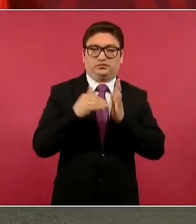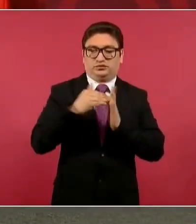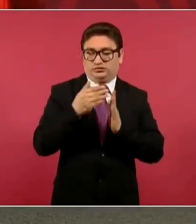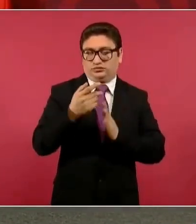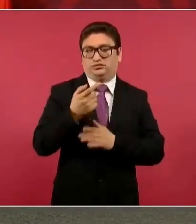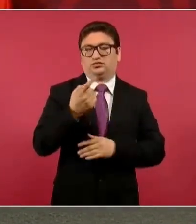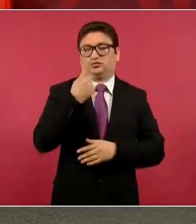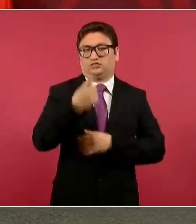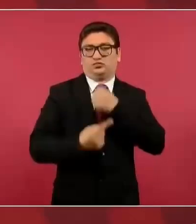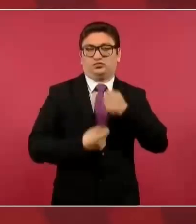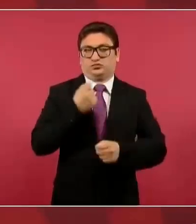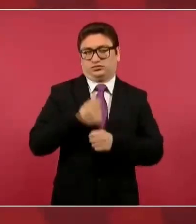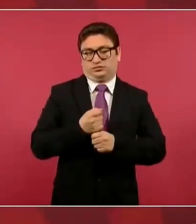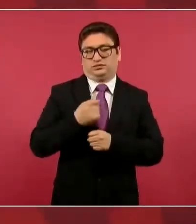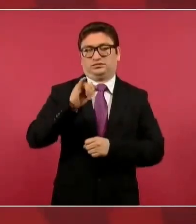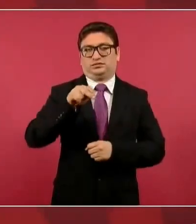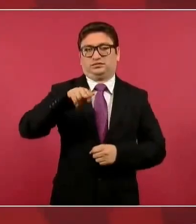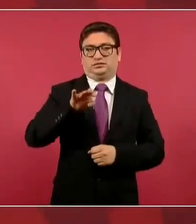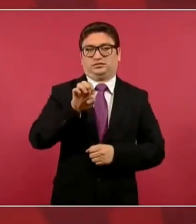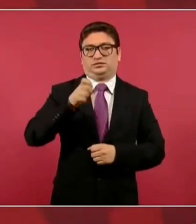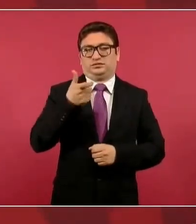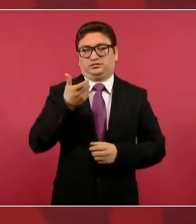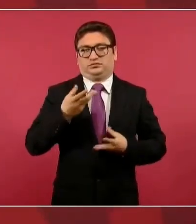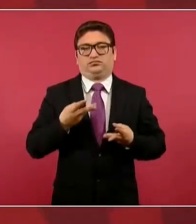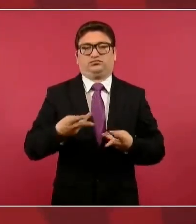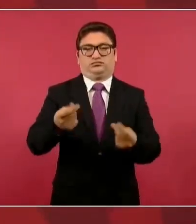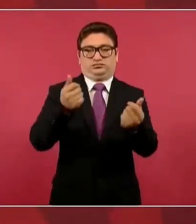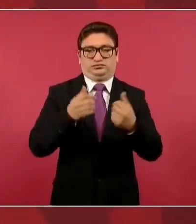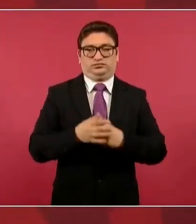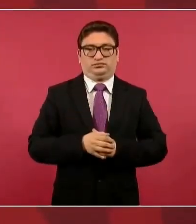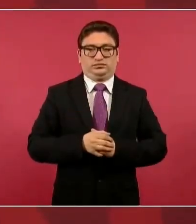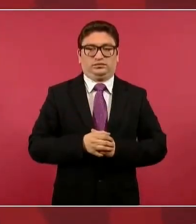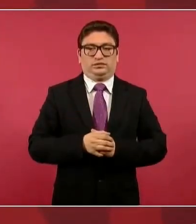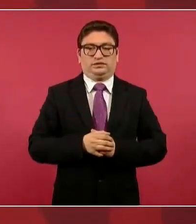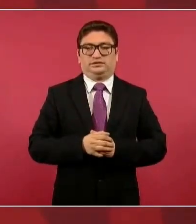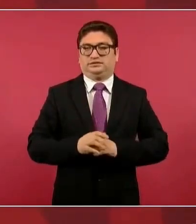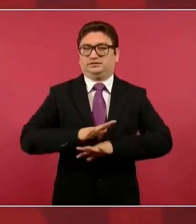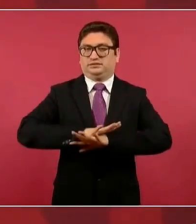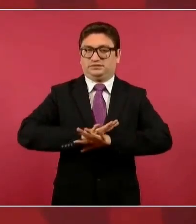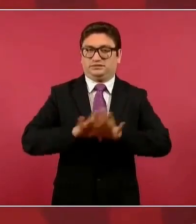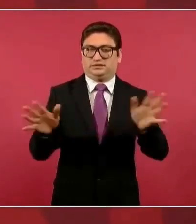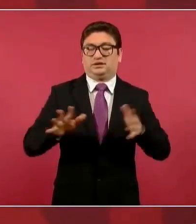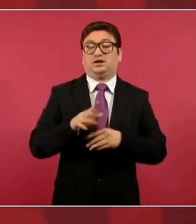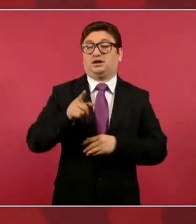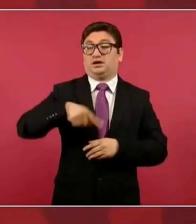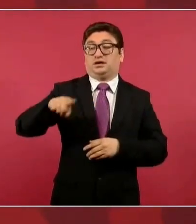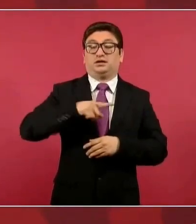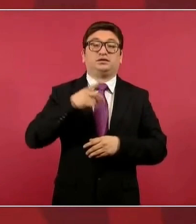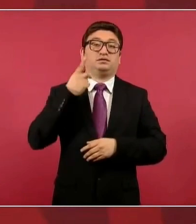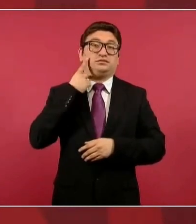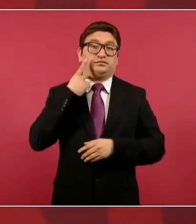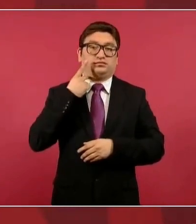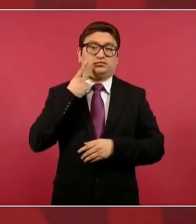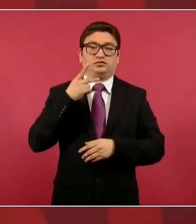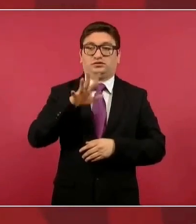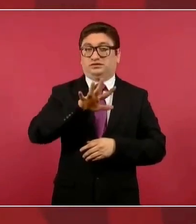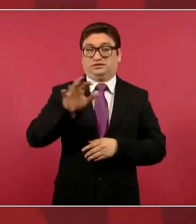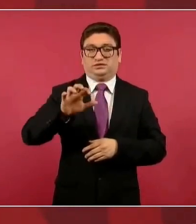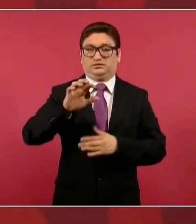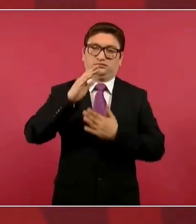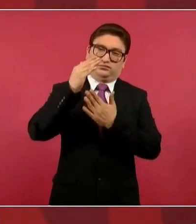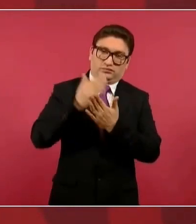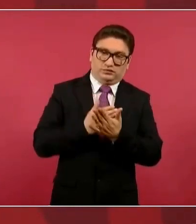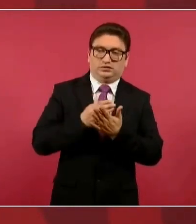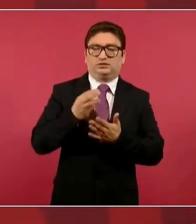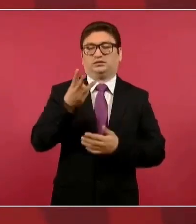del INE, a que ya no se tengan 500 diputados, sino 300,